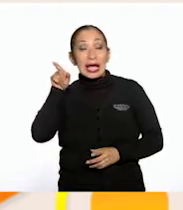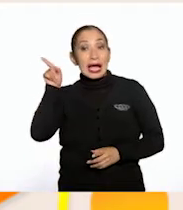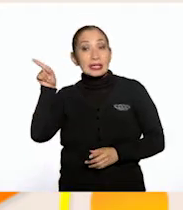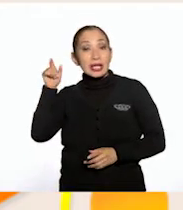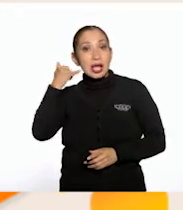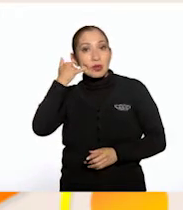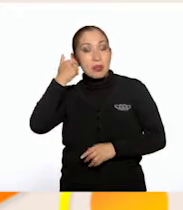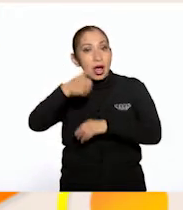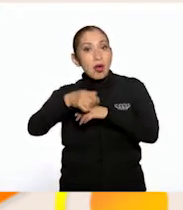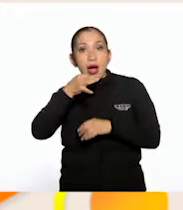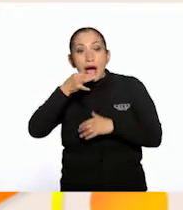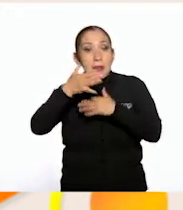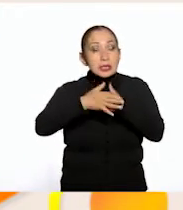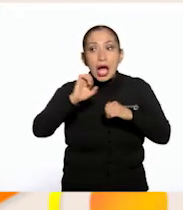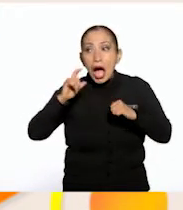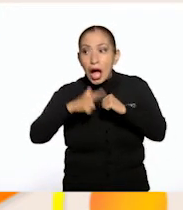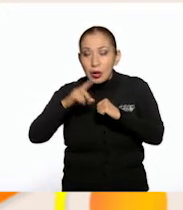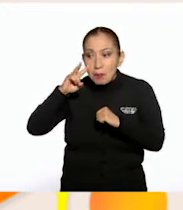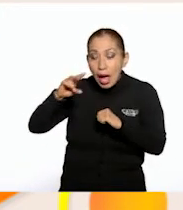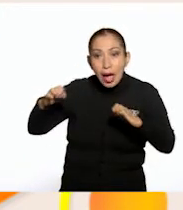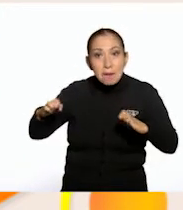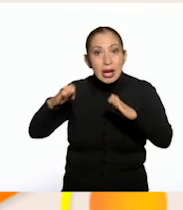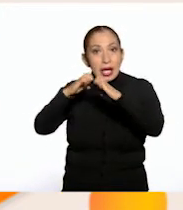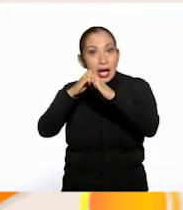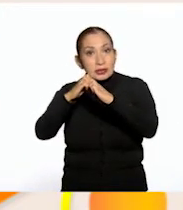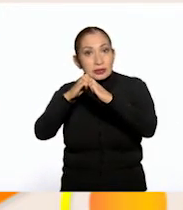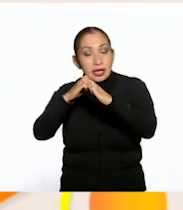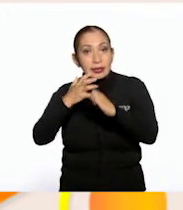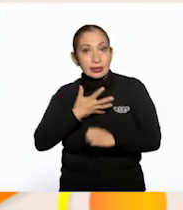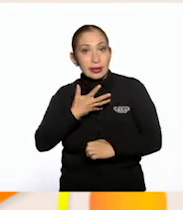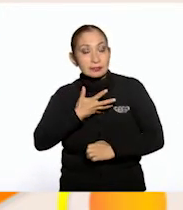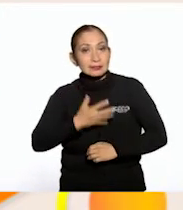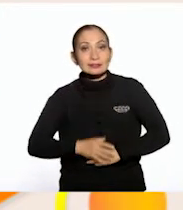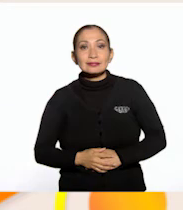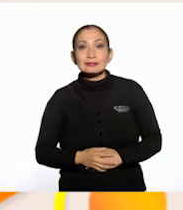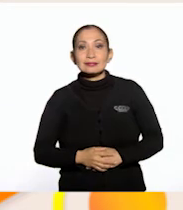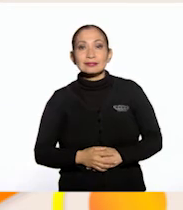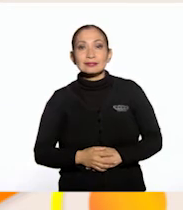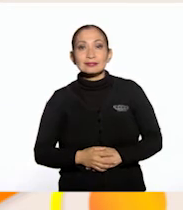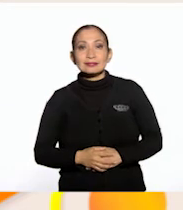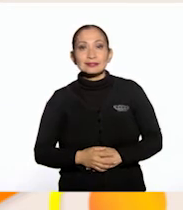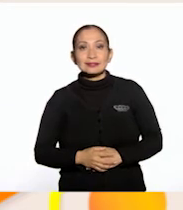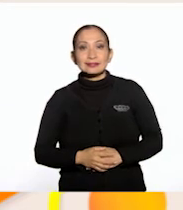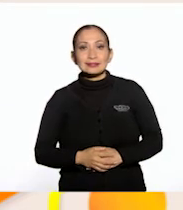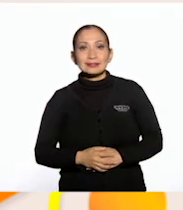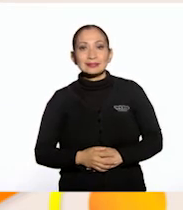número puedes llamar cuando tú o alguien cerca de ti tenga una emergencia.